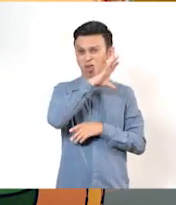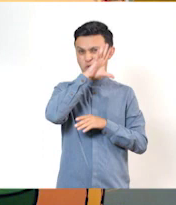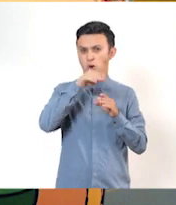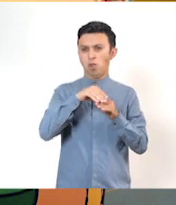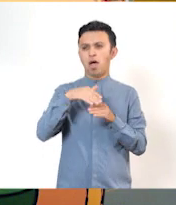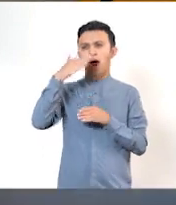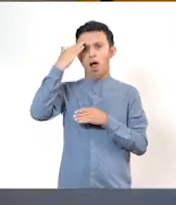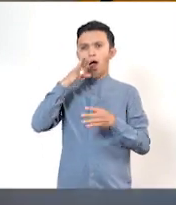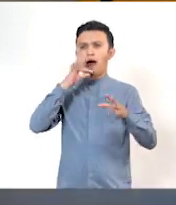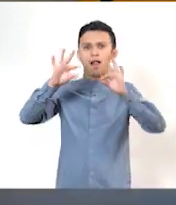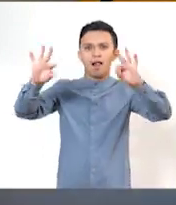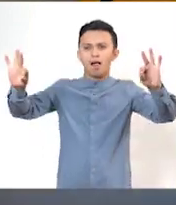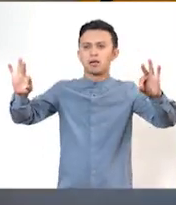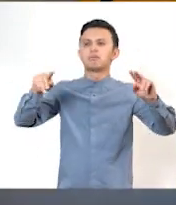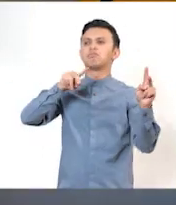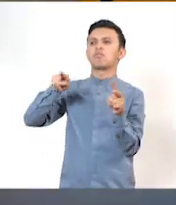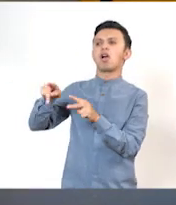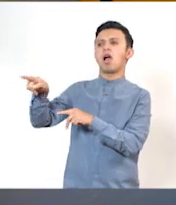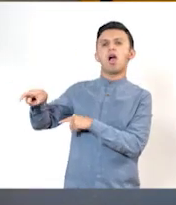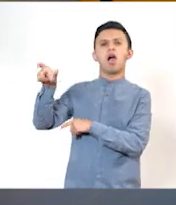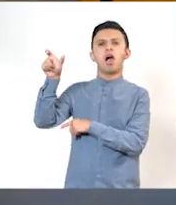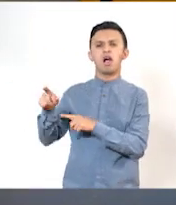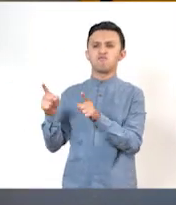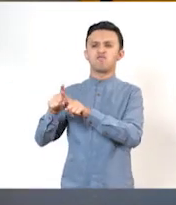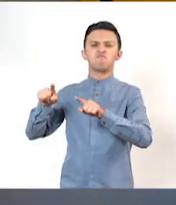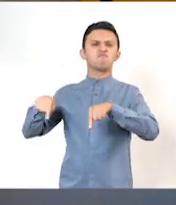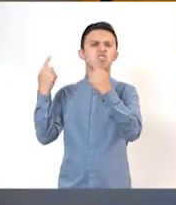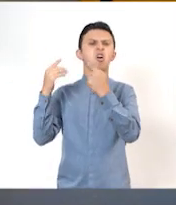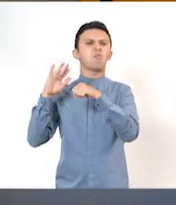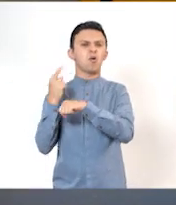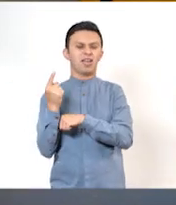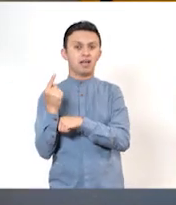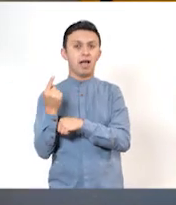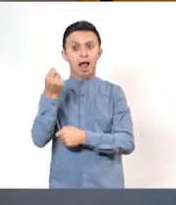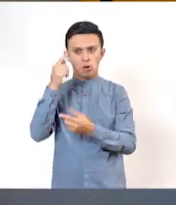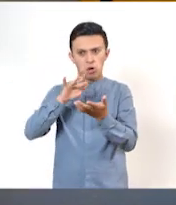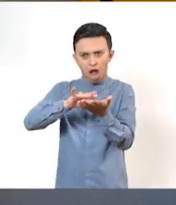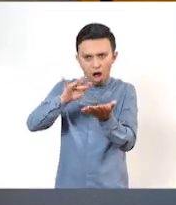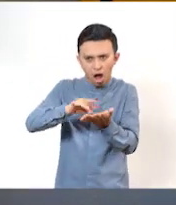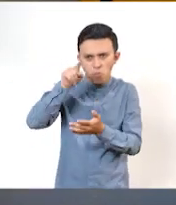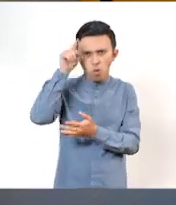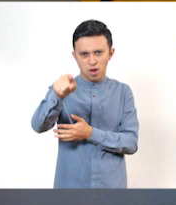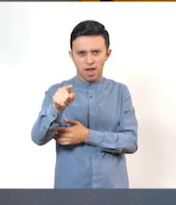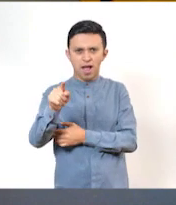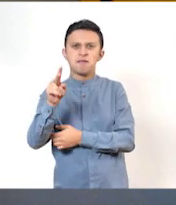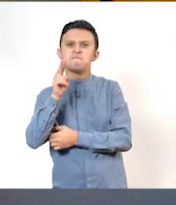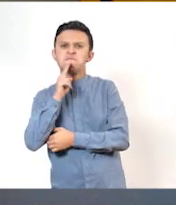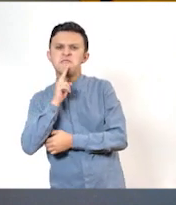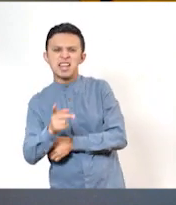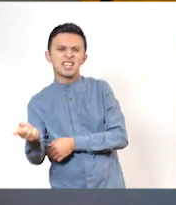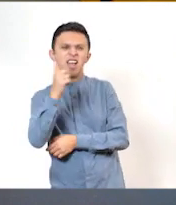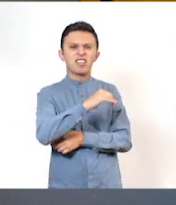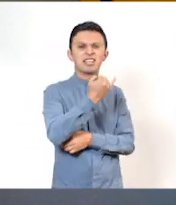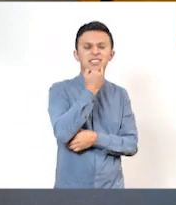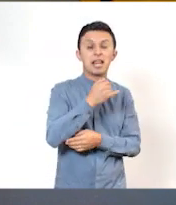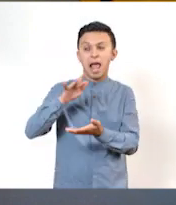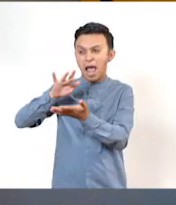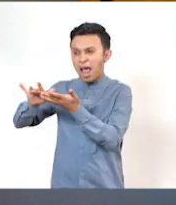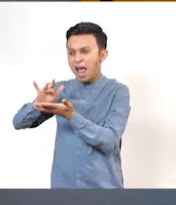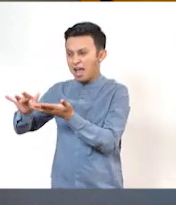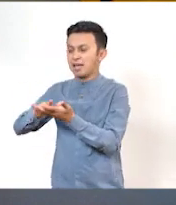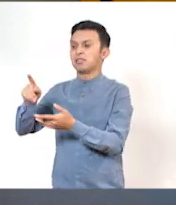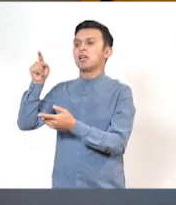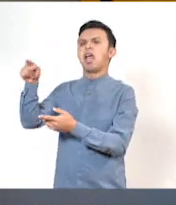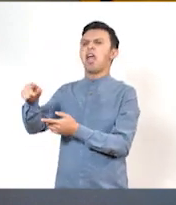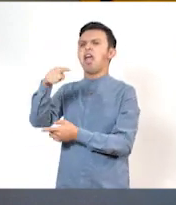qué estaban enojadas. Unos y otros le demostraban su apoyo a Itzel o a Valentina. "Abajo el tamal de tichinda, abajo. Afuera